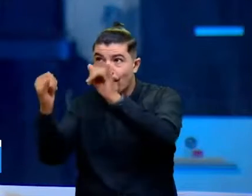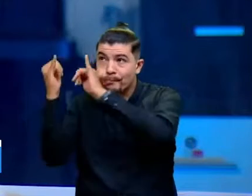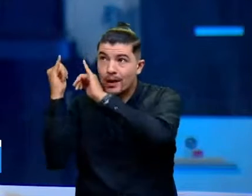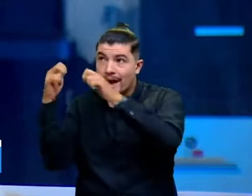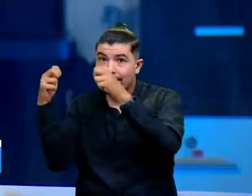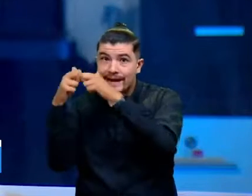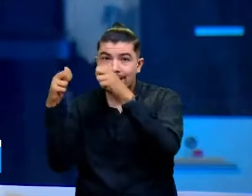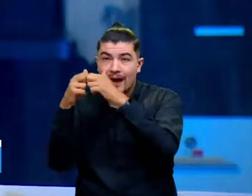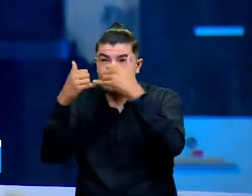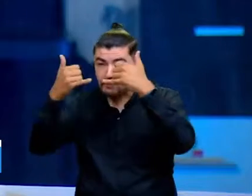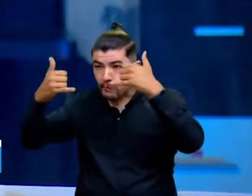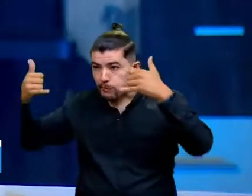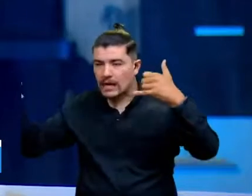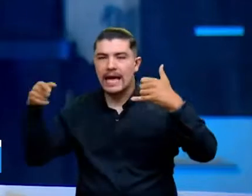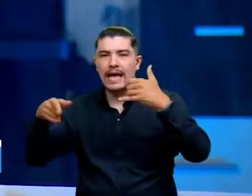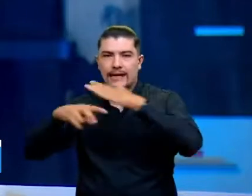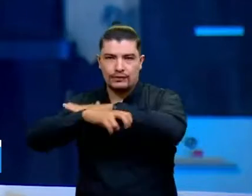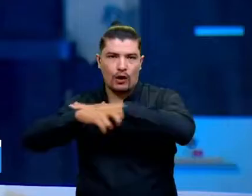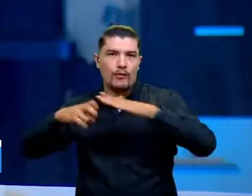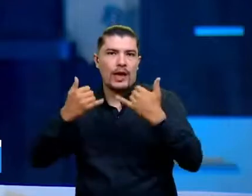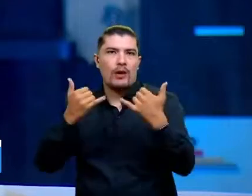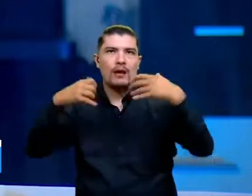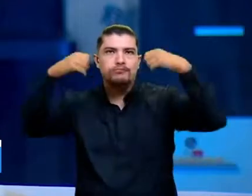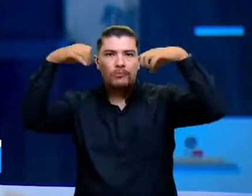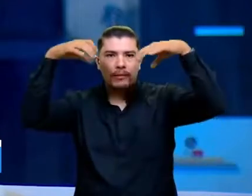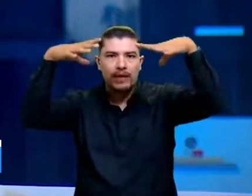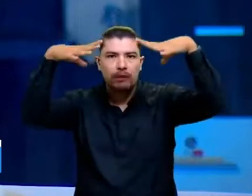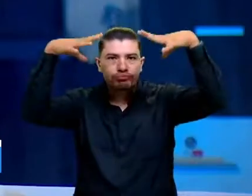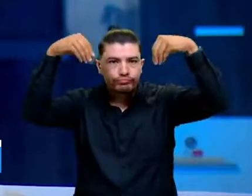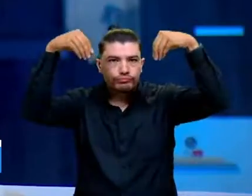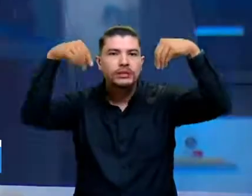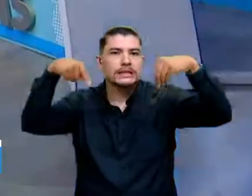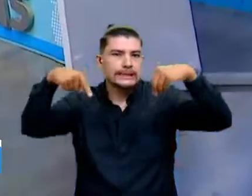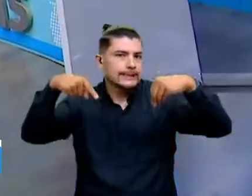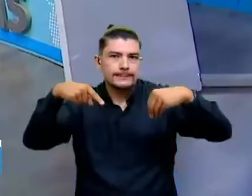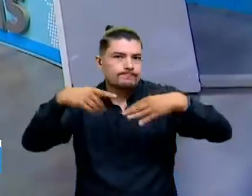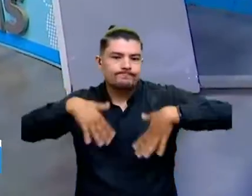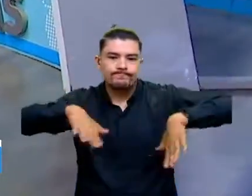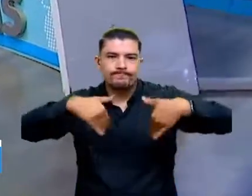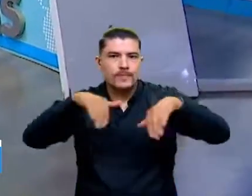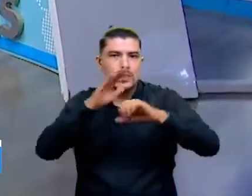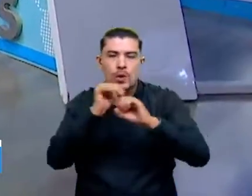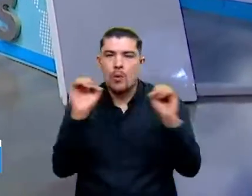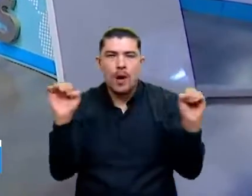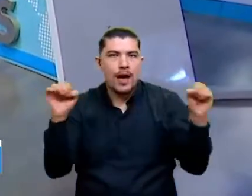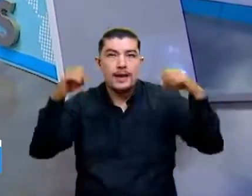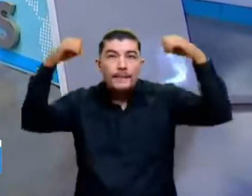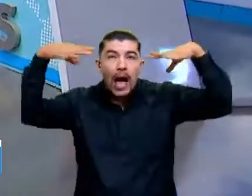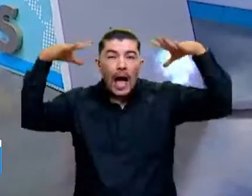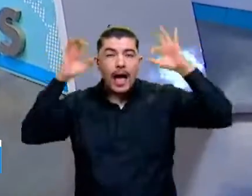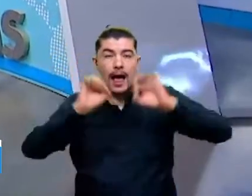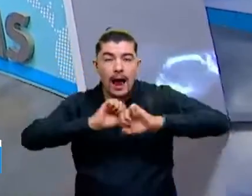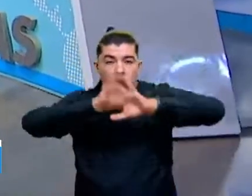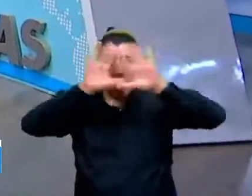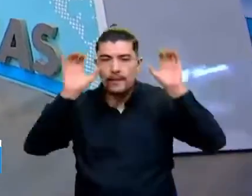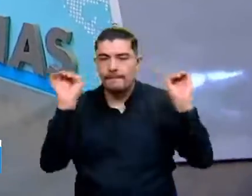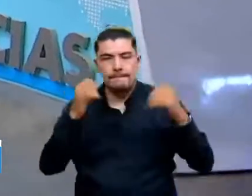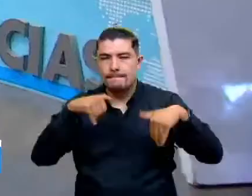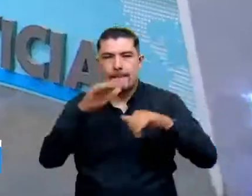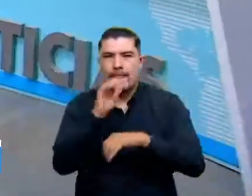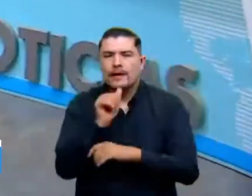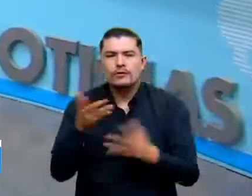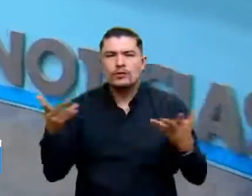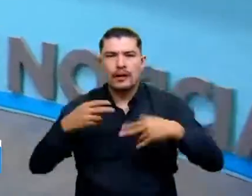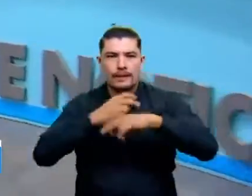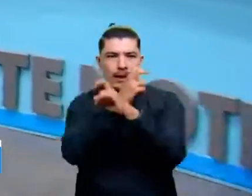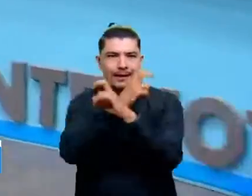Bucaramanga. Allí en el lugar de los hechos se encuentra Mayerly Silva, justamente en el Parque de los Niños. Mayerly, buenas tardes. ¿Qué se conoce de este